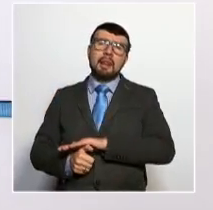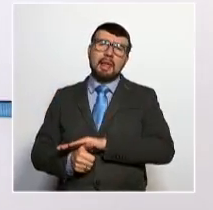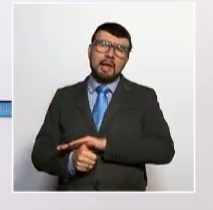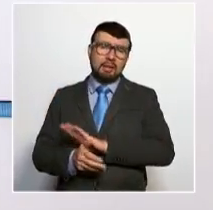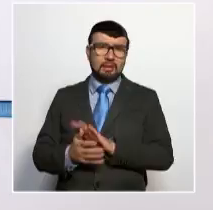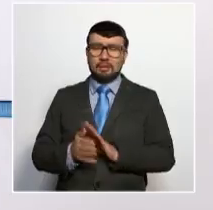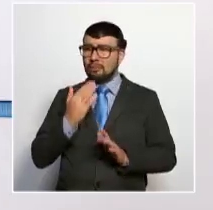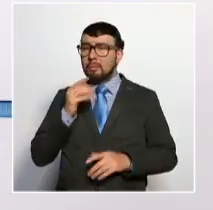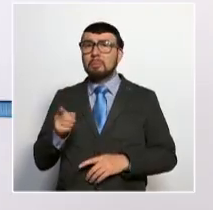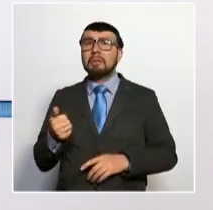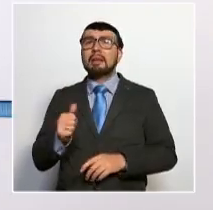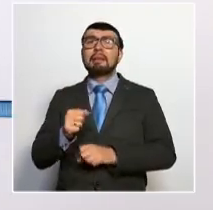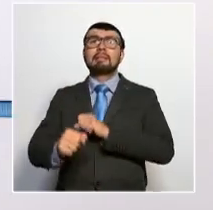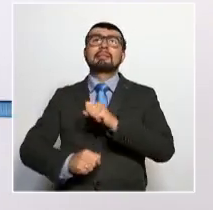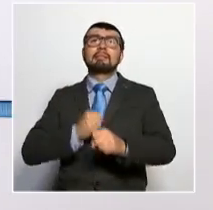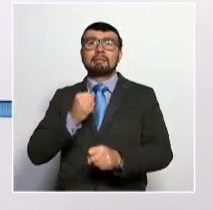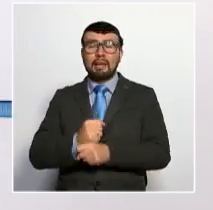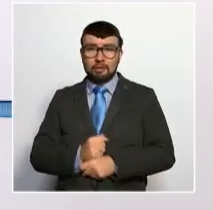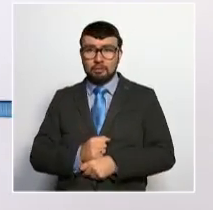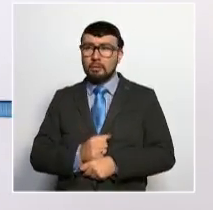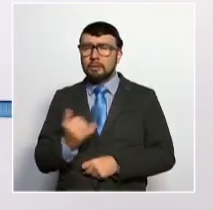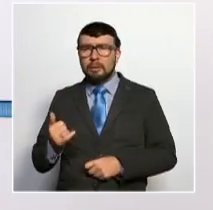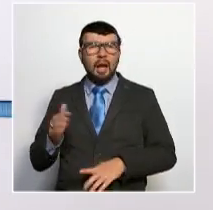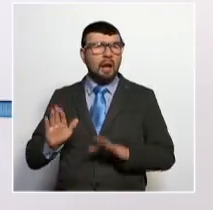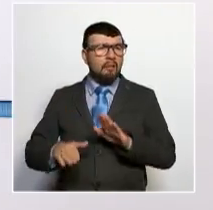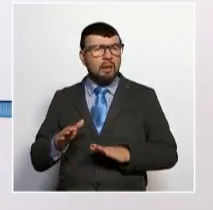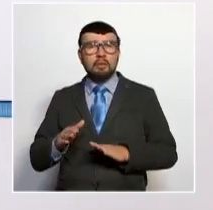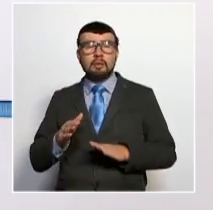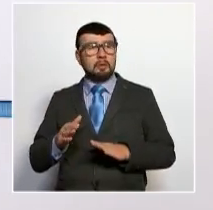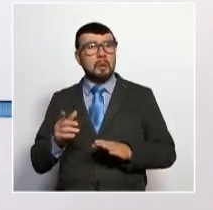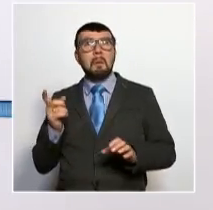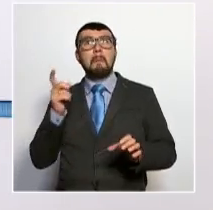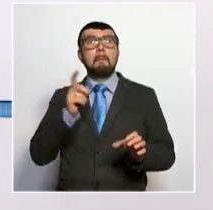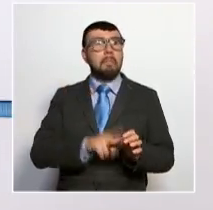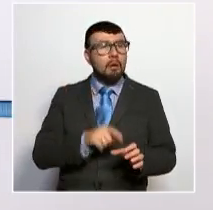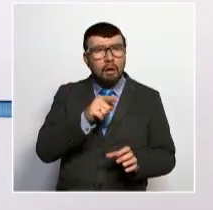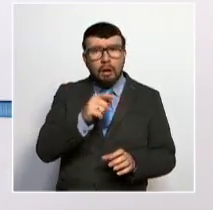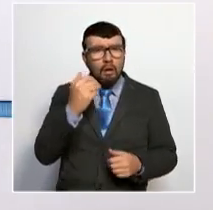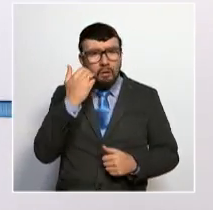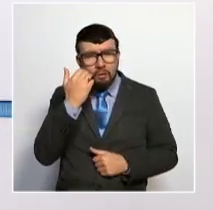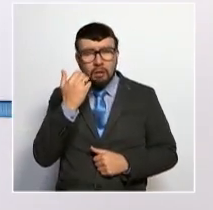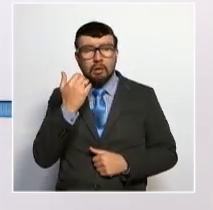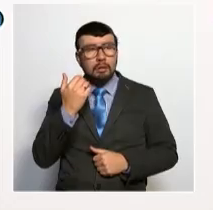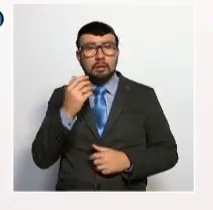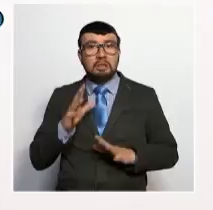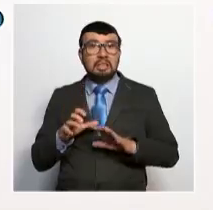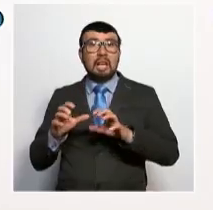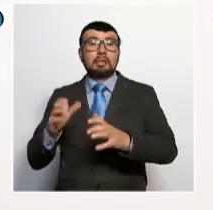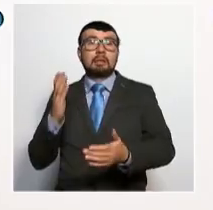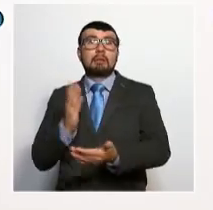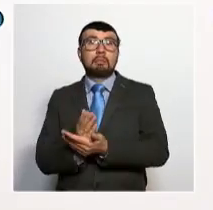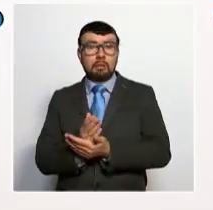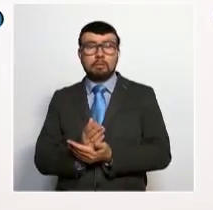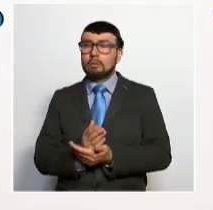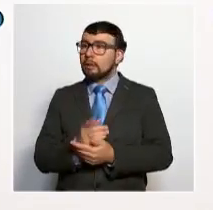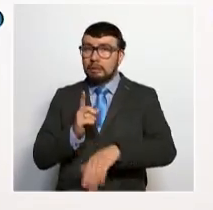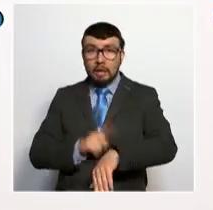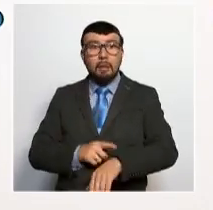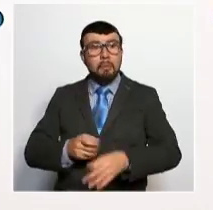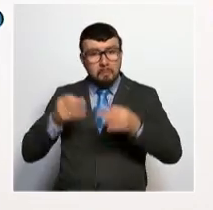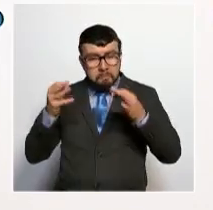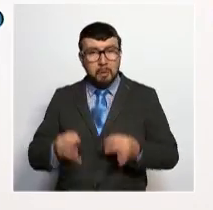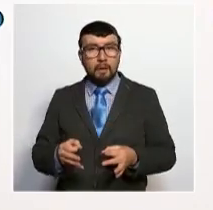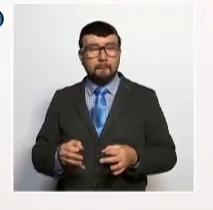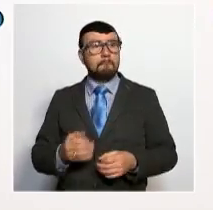10 años, en los cuales podemos intervenir antes de que realmente presente un cáncer. No, de ahí la detección temprana, ¿no? Claro. Los